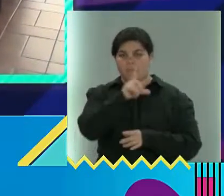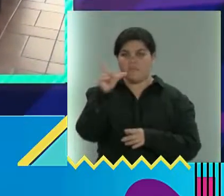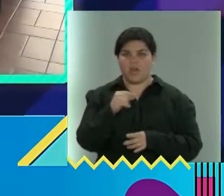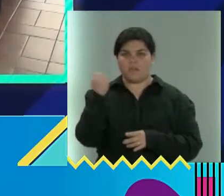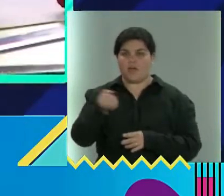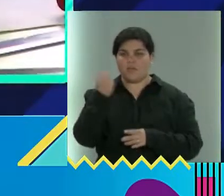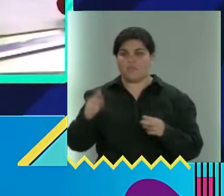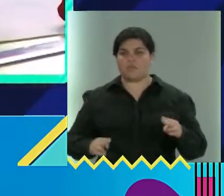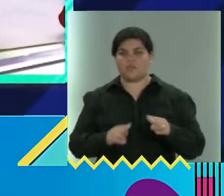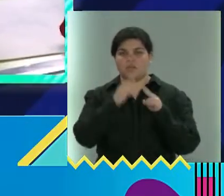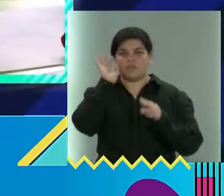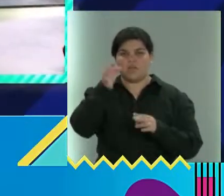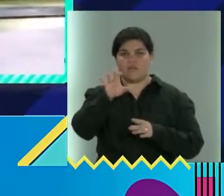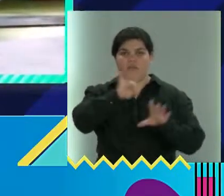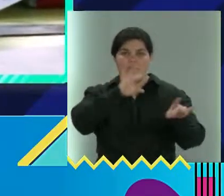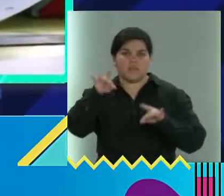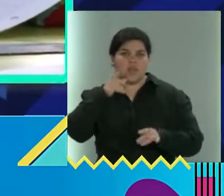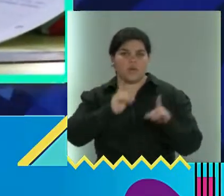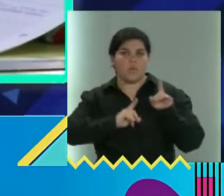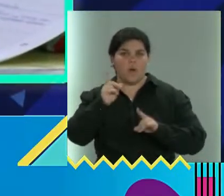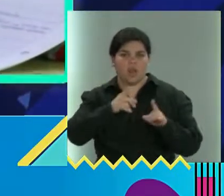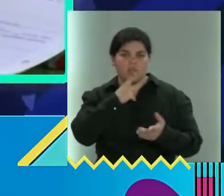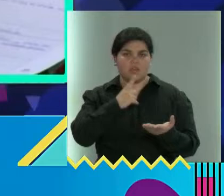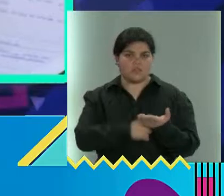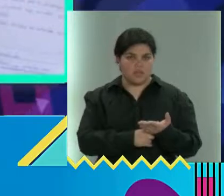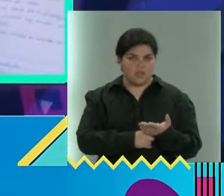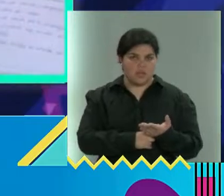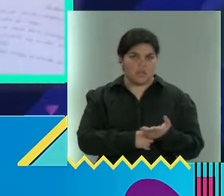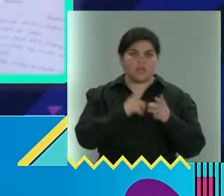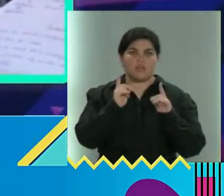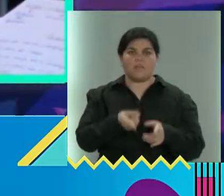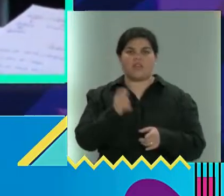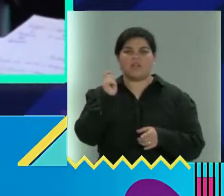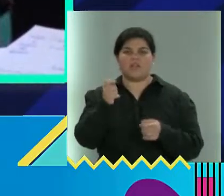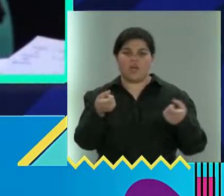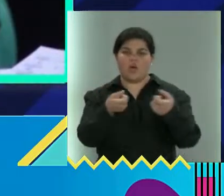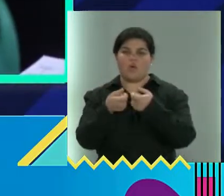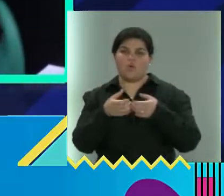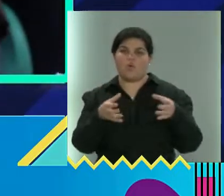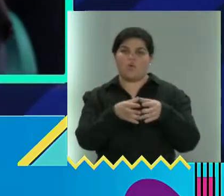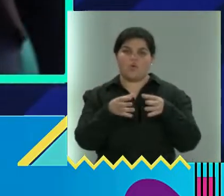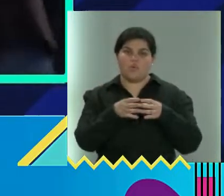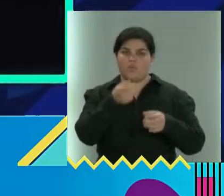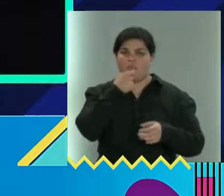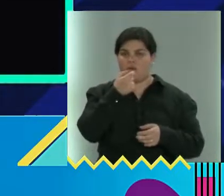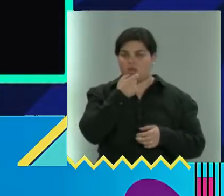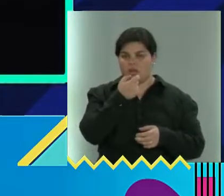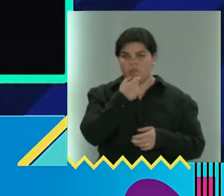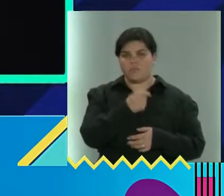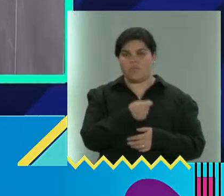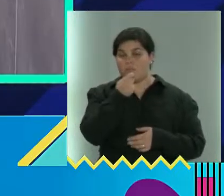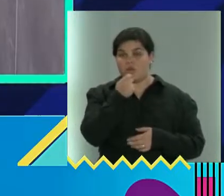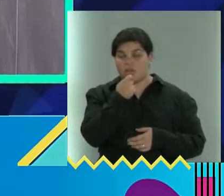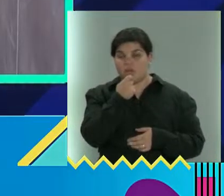que decide a qué países puede invitar y también a qué organizaciones va a invitar, como por ejemplo en este caso se ha invitado entre algunas